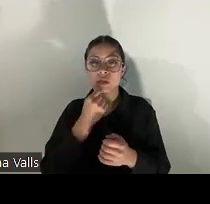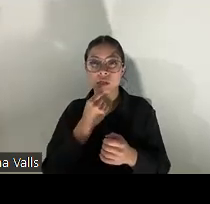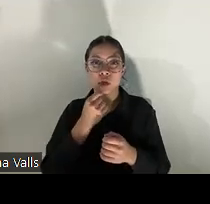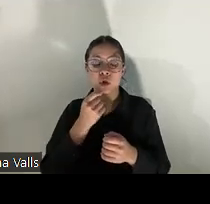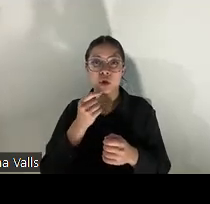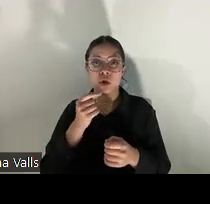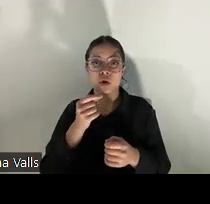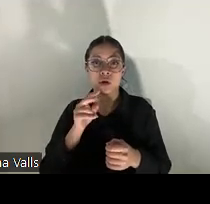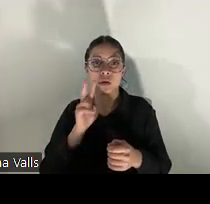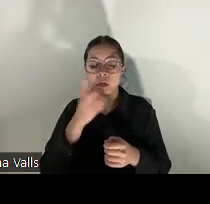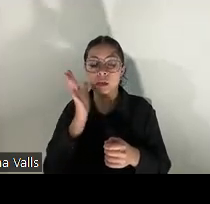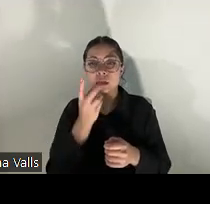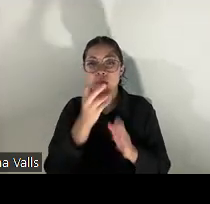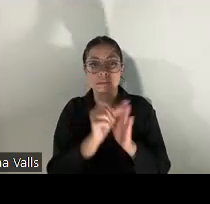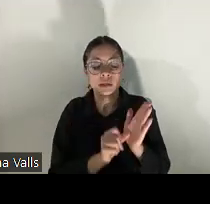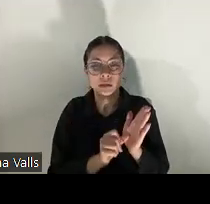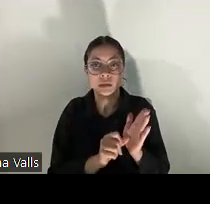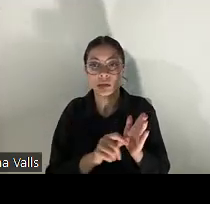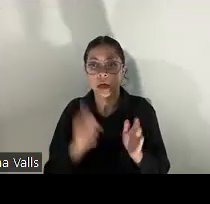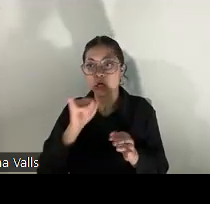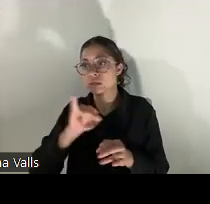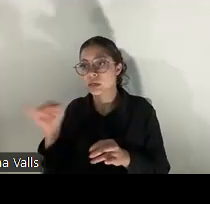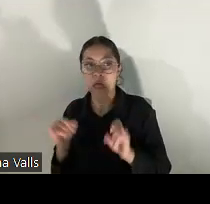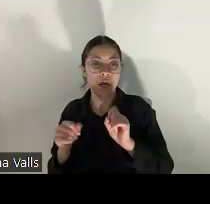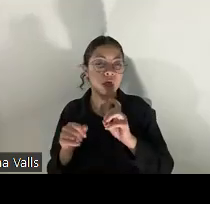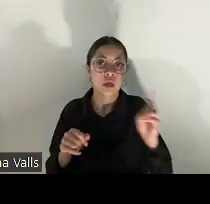o ya sé que va a ser diestro, eso es un signo de alarma.